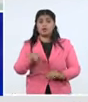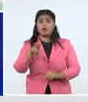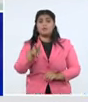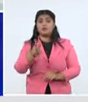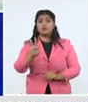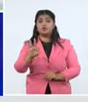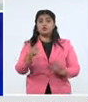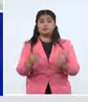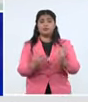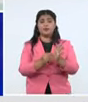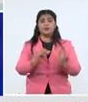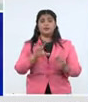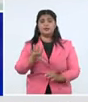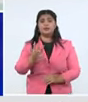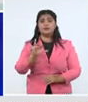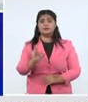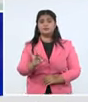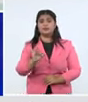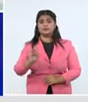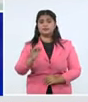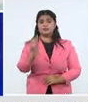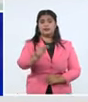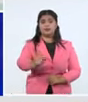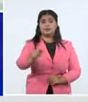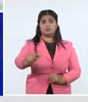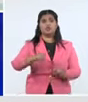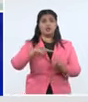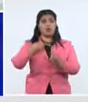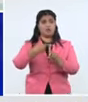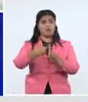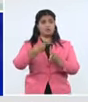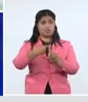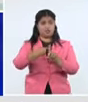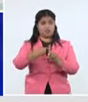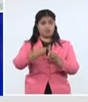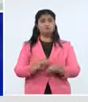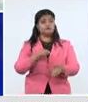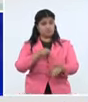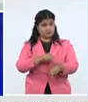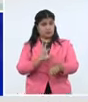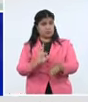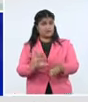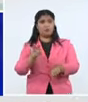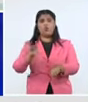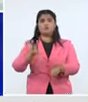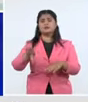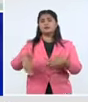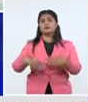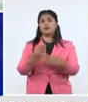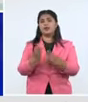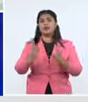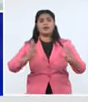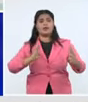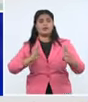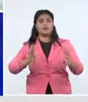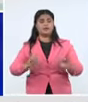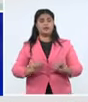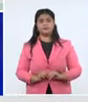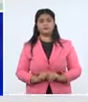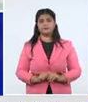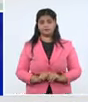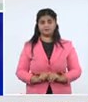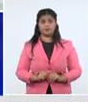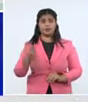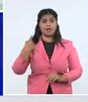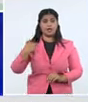28.577 personas diagnosticadas en los últimos 15 días, superior al acumulado que teníamos ayer, que